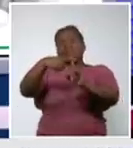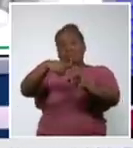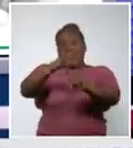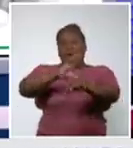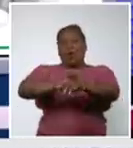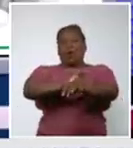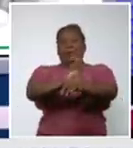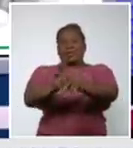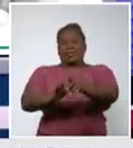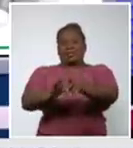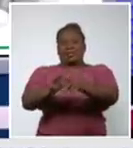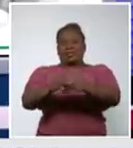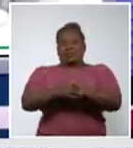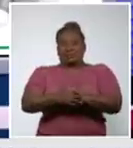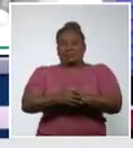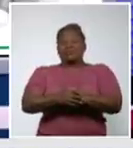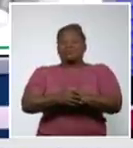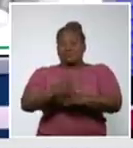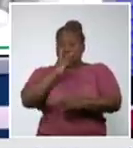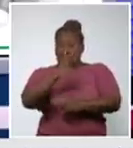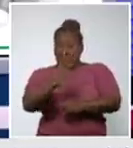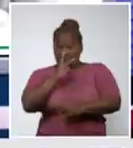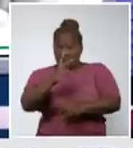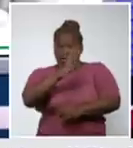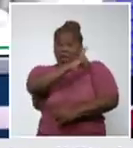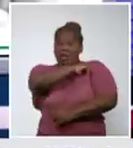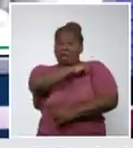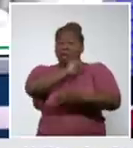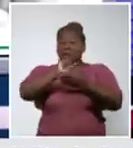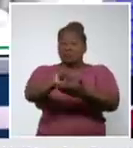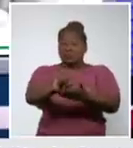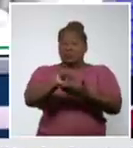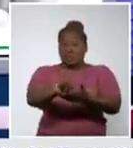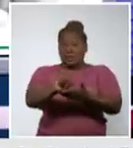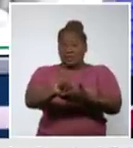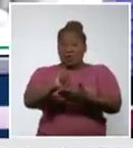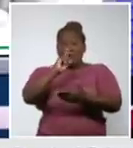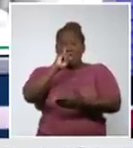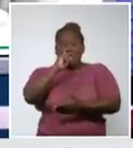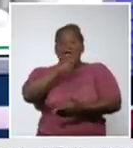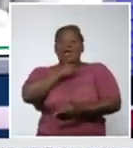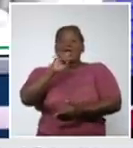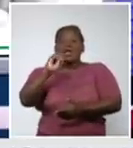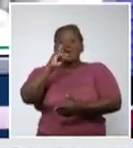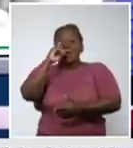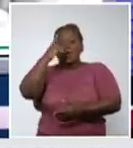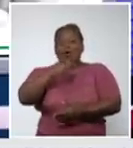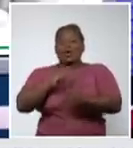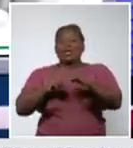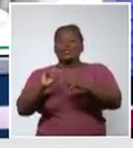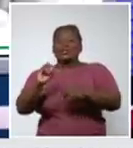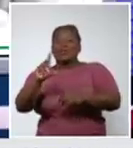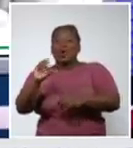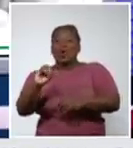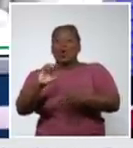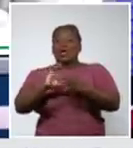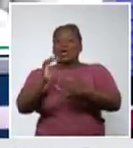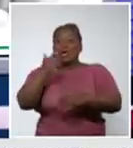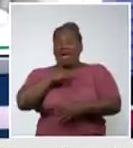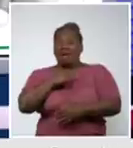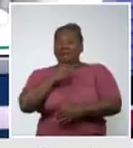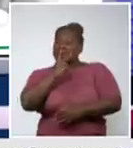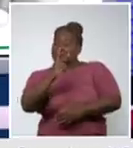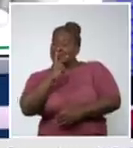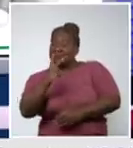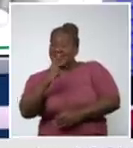COVID-19, con la asistencia del jefe de servicio de neonatología en la provincia de Cienfuegos. Se produjo el